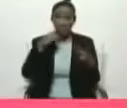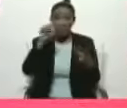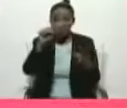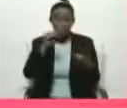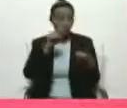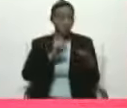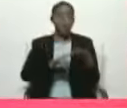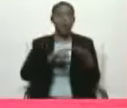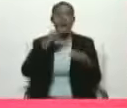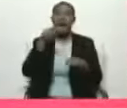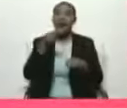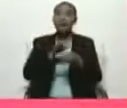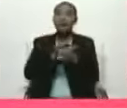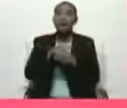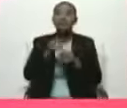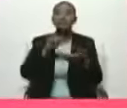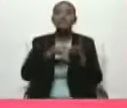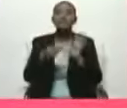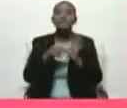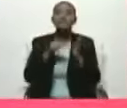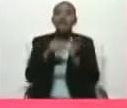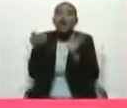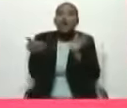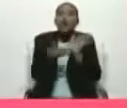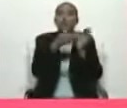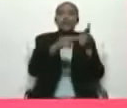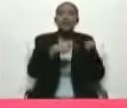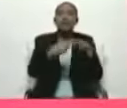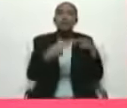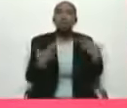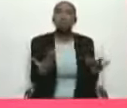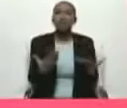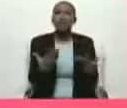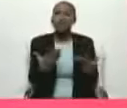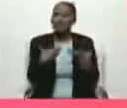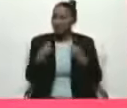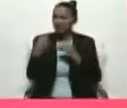A cualquiera, es contra la revolución. ¿Qué nos van a hacer a estas alturas?